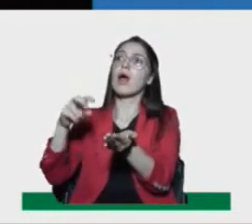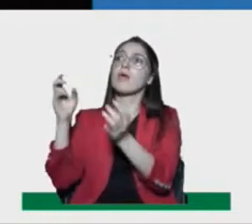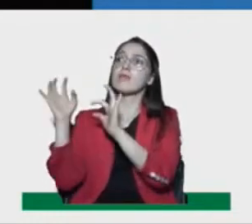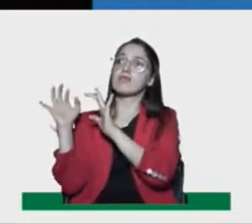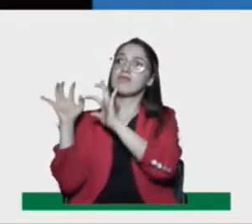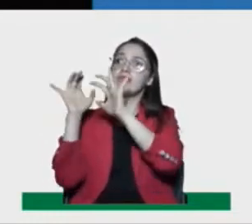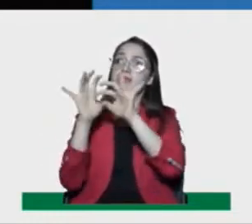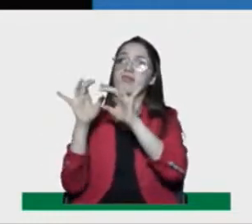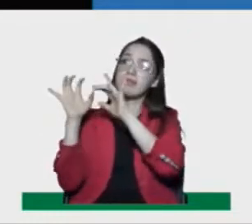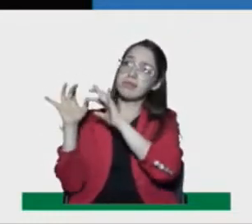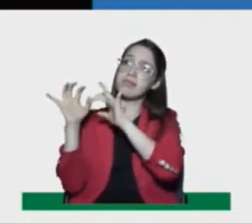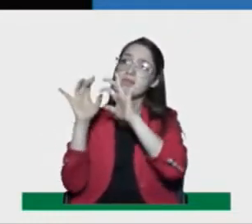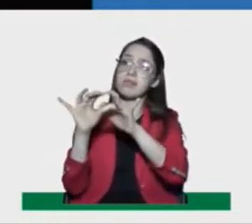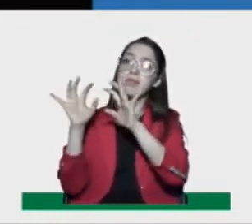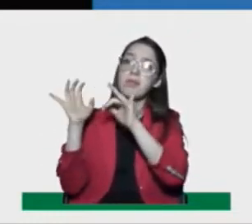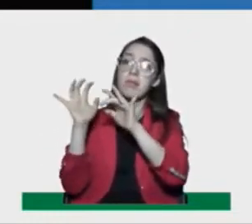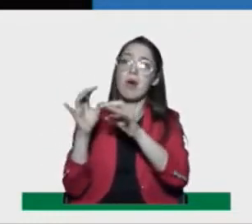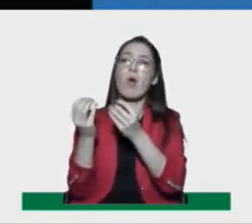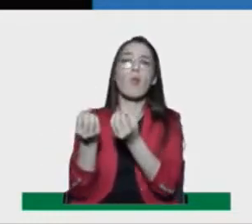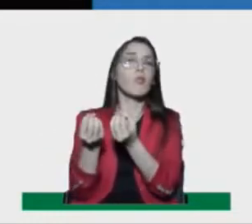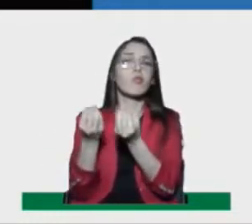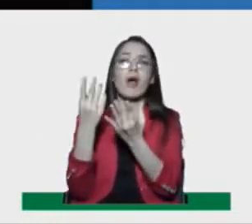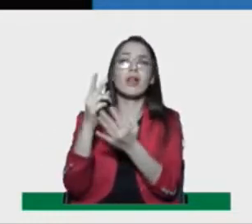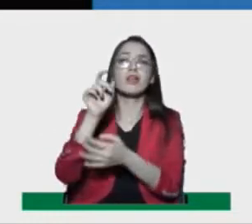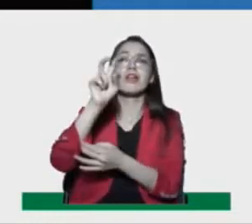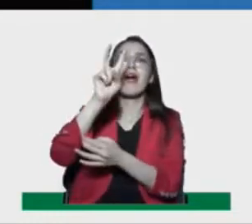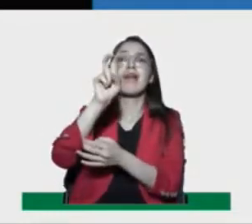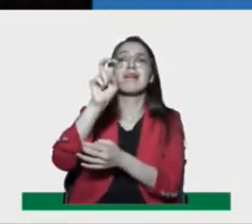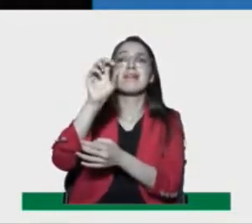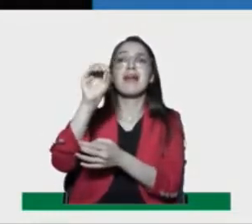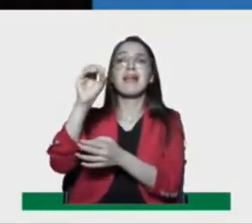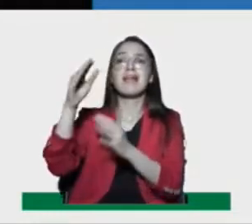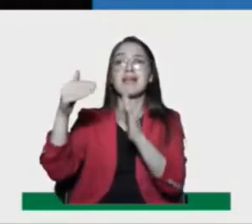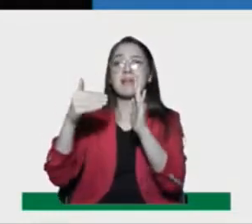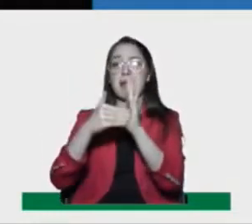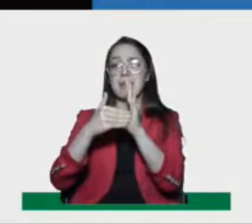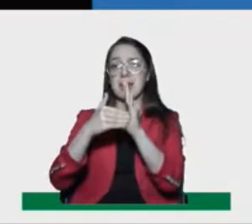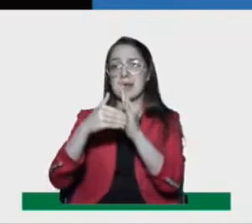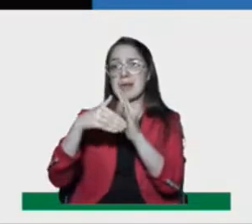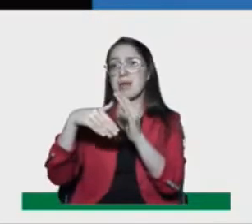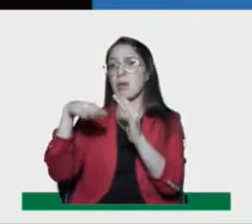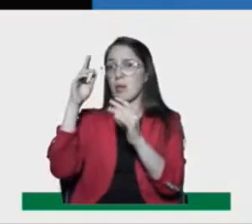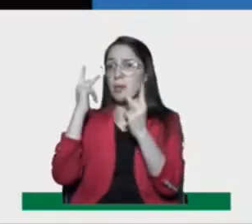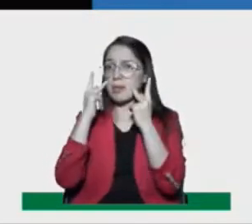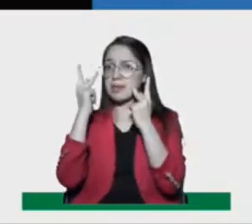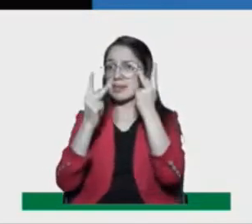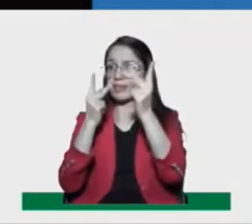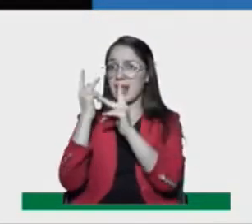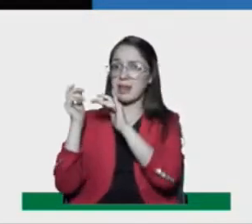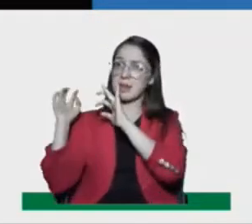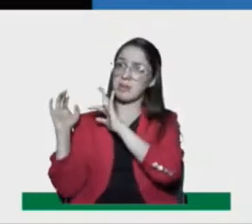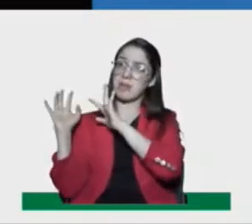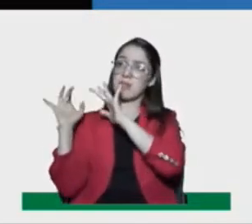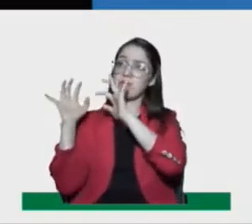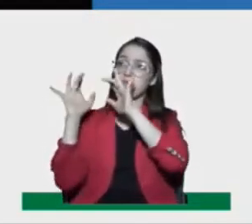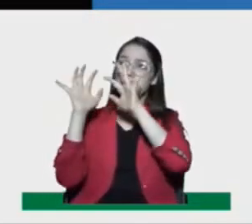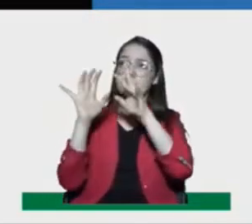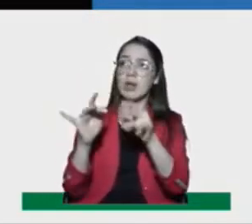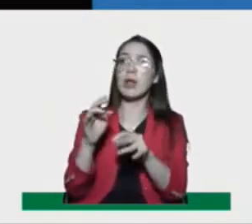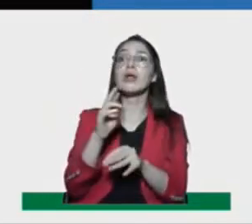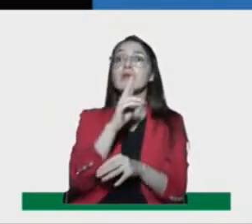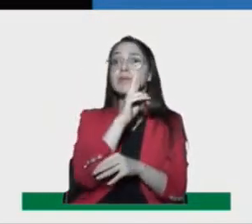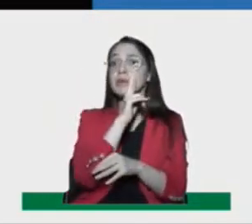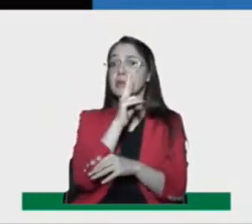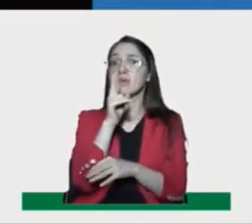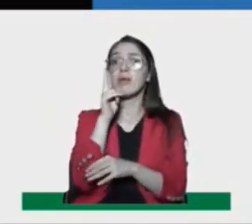70.000 visitantes partieron los restaurantes hoy día y ya más de 10 restaurantes en